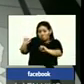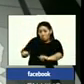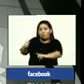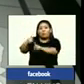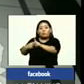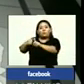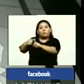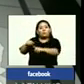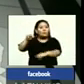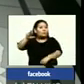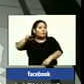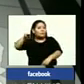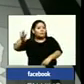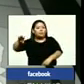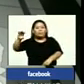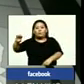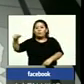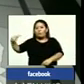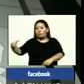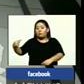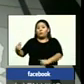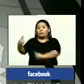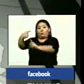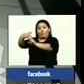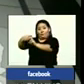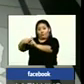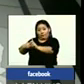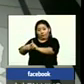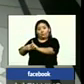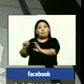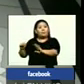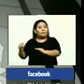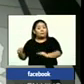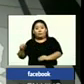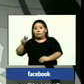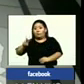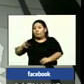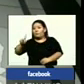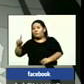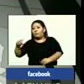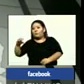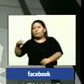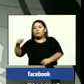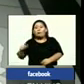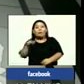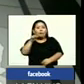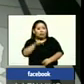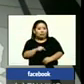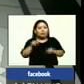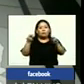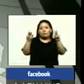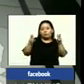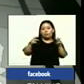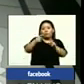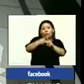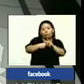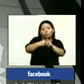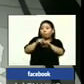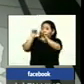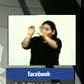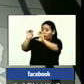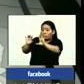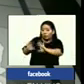temperatura máxima de 34 grados centígrados y una mínima de 21. Estas son las temperaturas climáticas